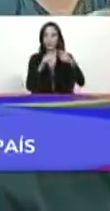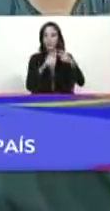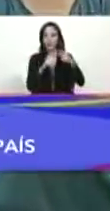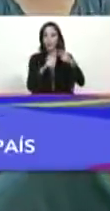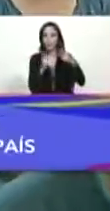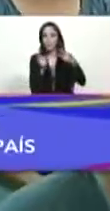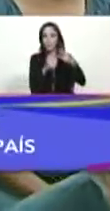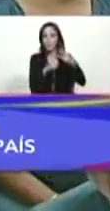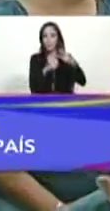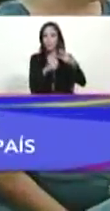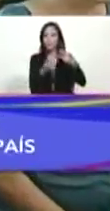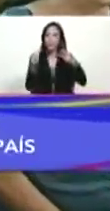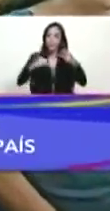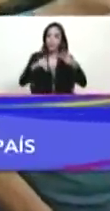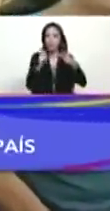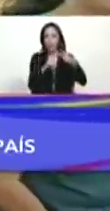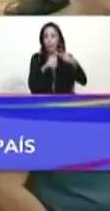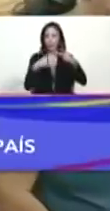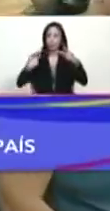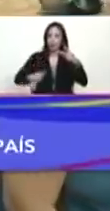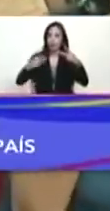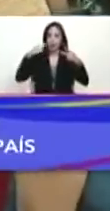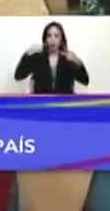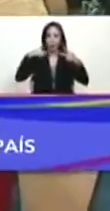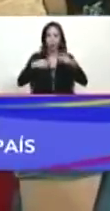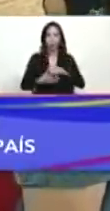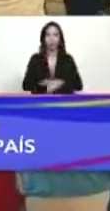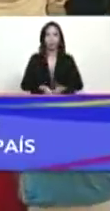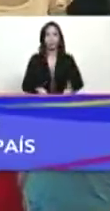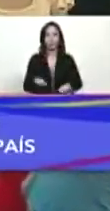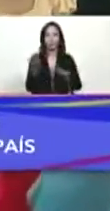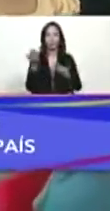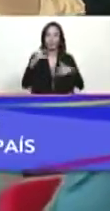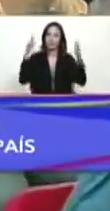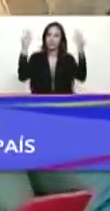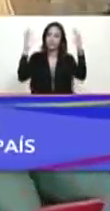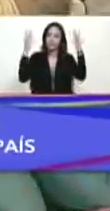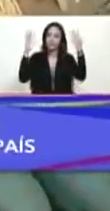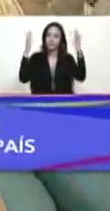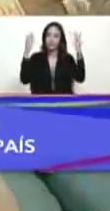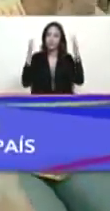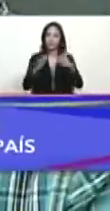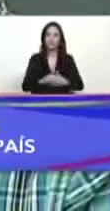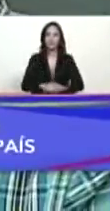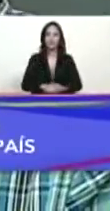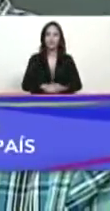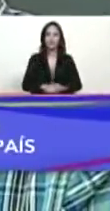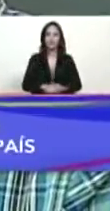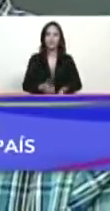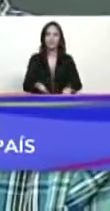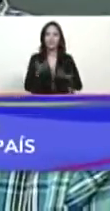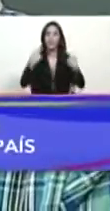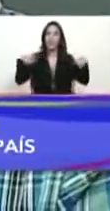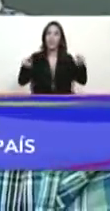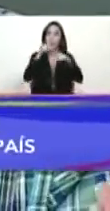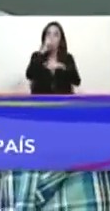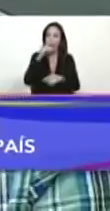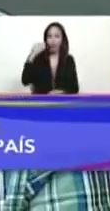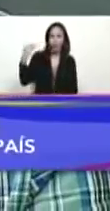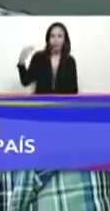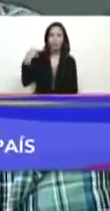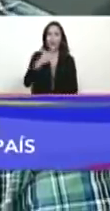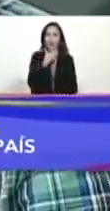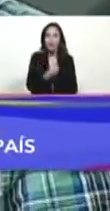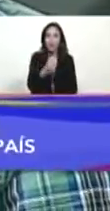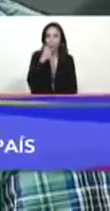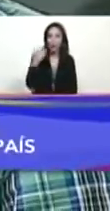Compañero profesor, el profe Aristóbulo Isturiz Almeida, que cumplió años en estos días, en